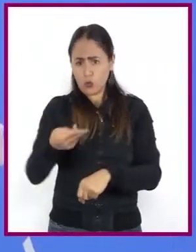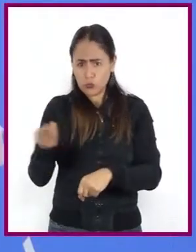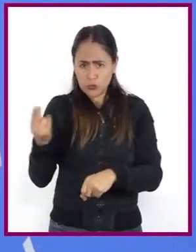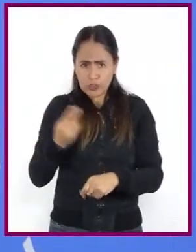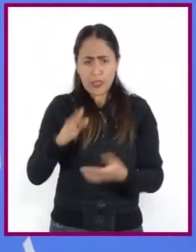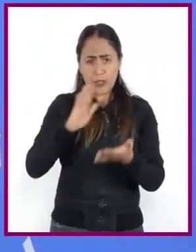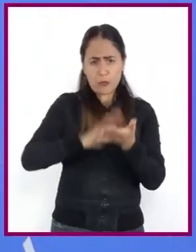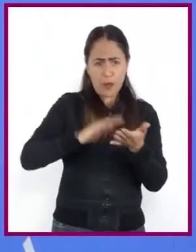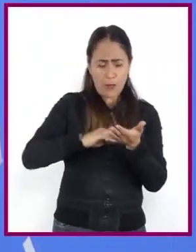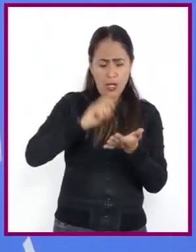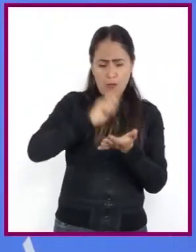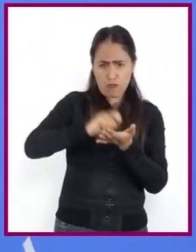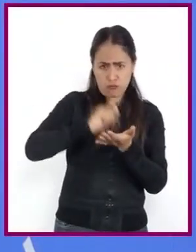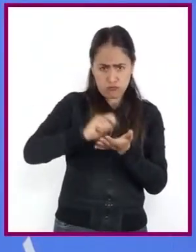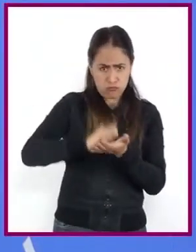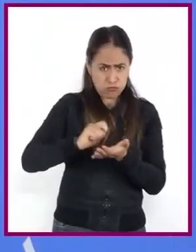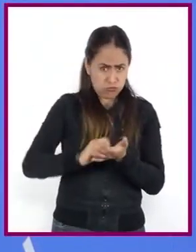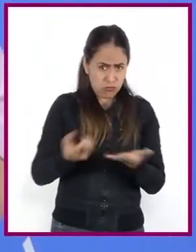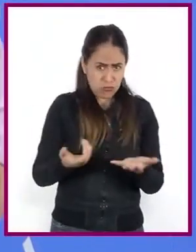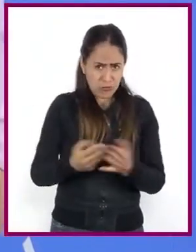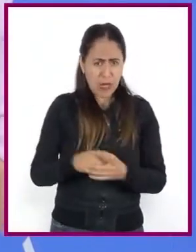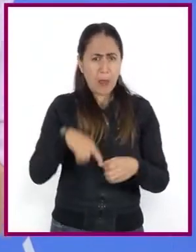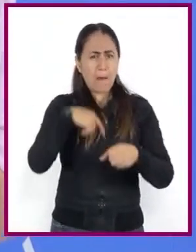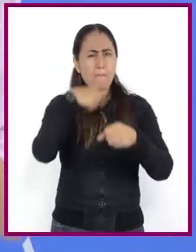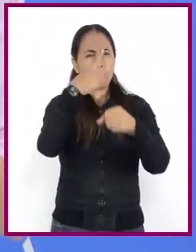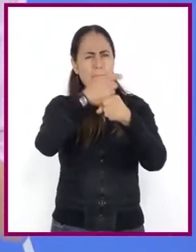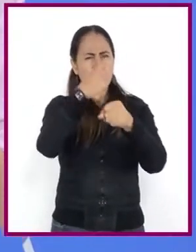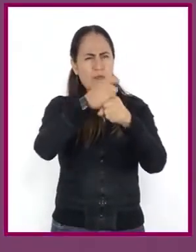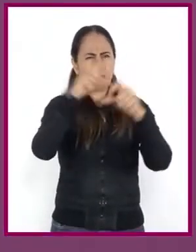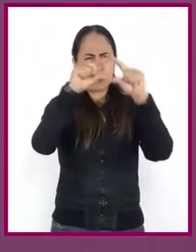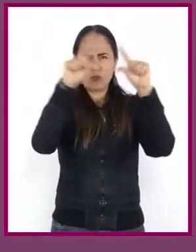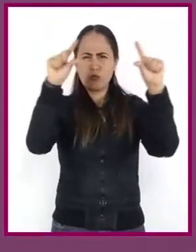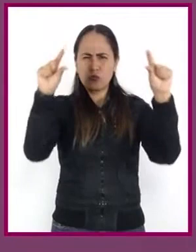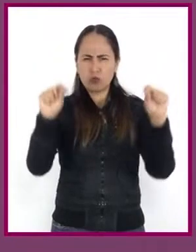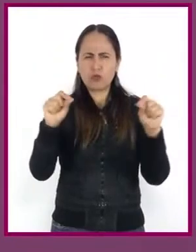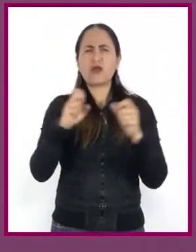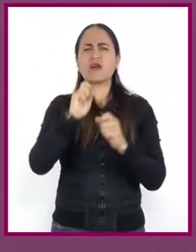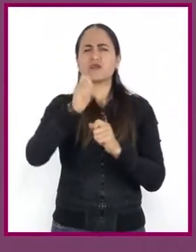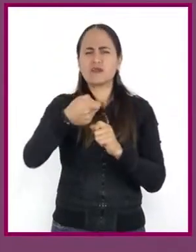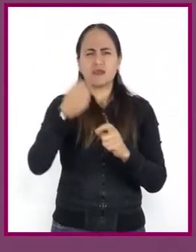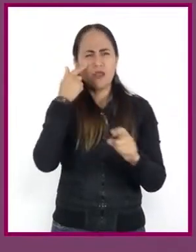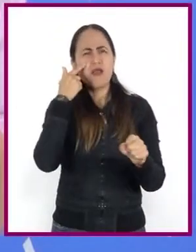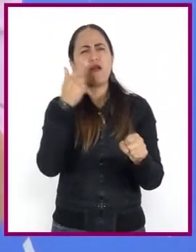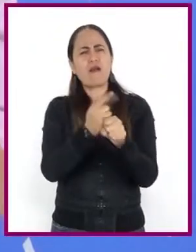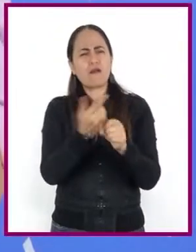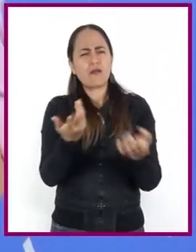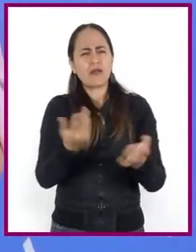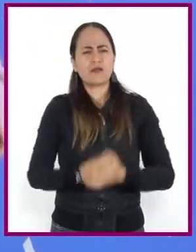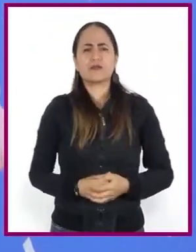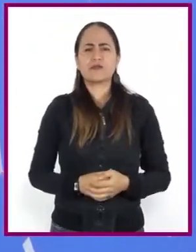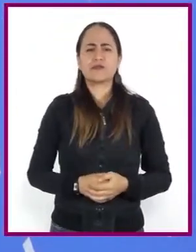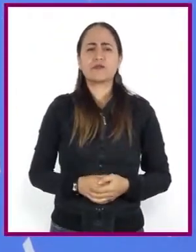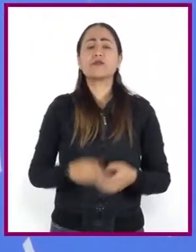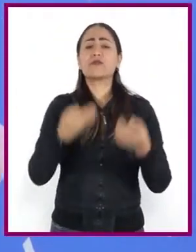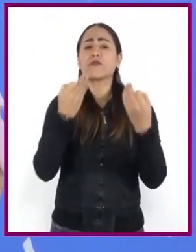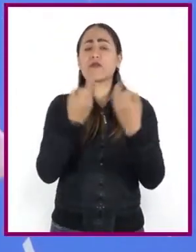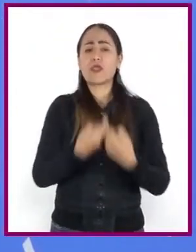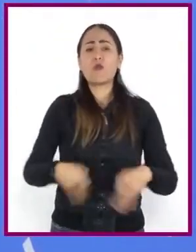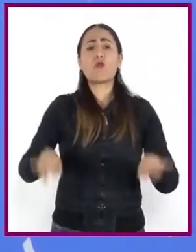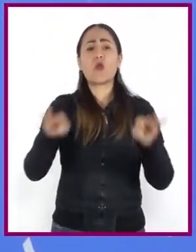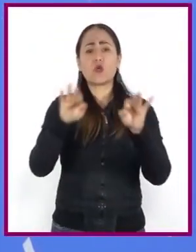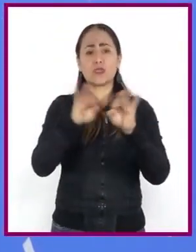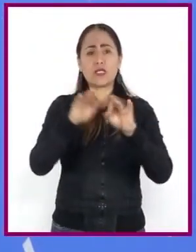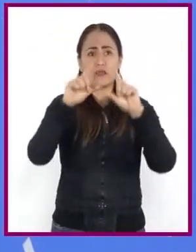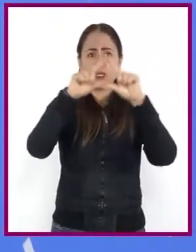del documento? ¿Qué fue lo primero que encontraron en el documento? ¿Cuál es la importancia de los